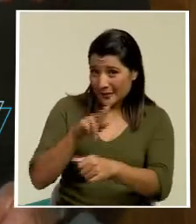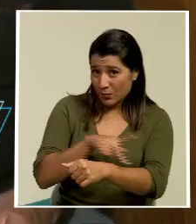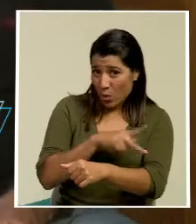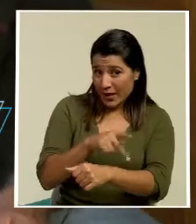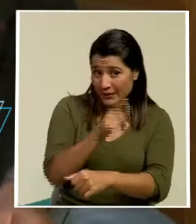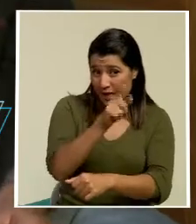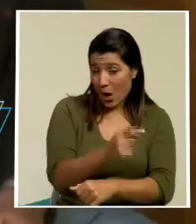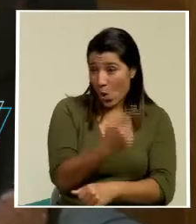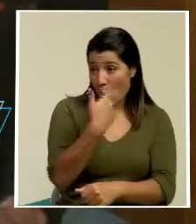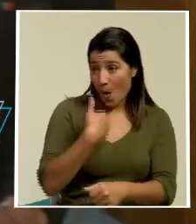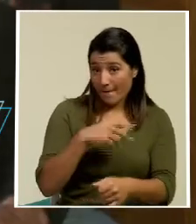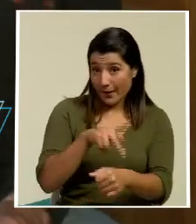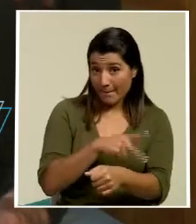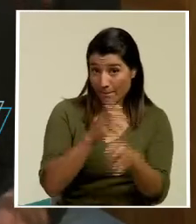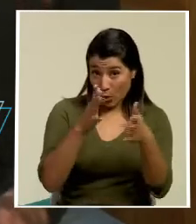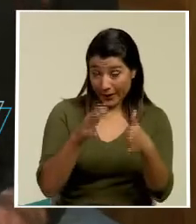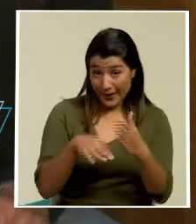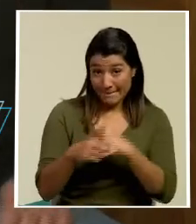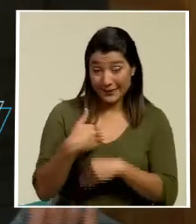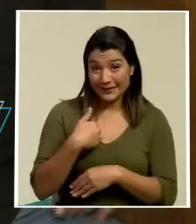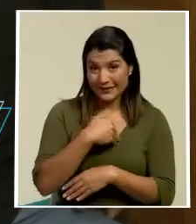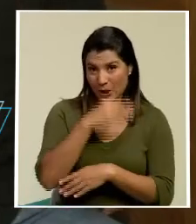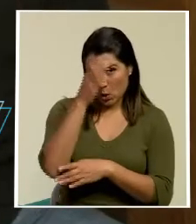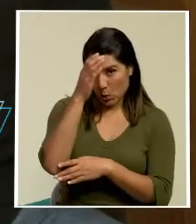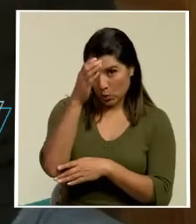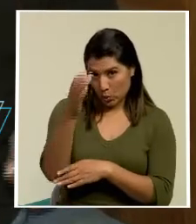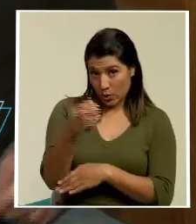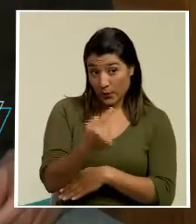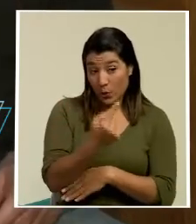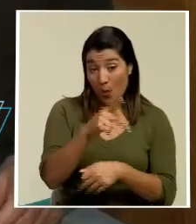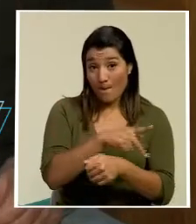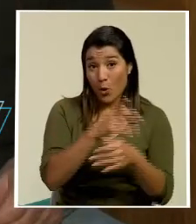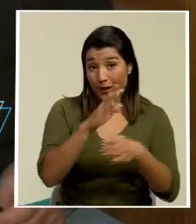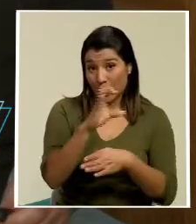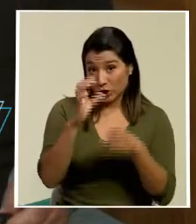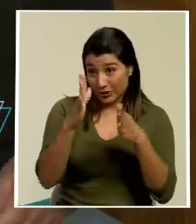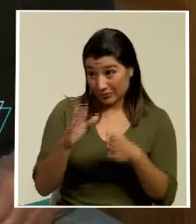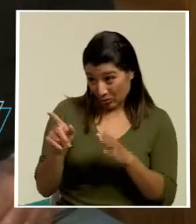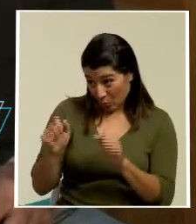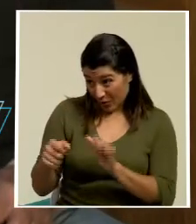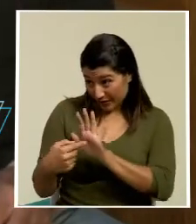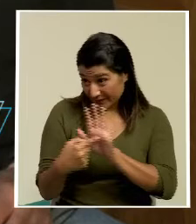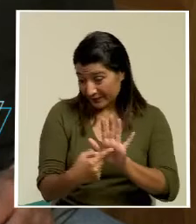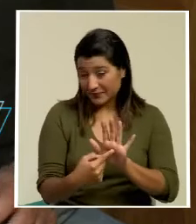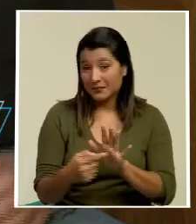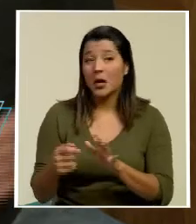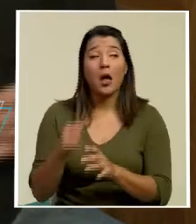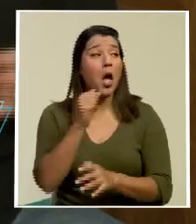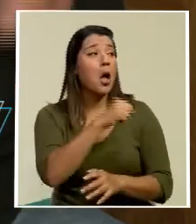poeta que trabajaba ahí, costarricense. Y bueno, las leyó y...